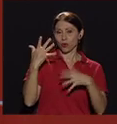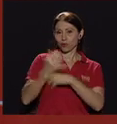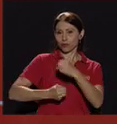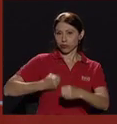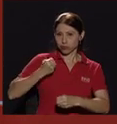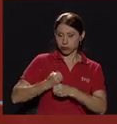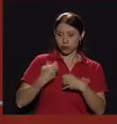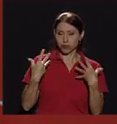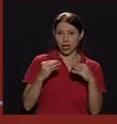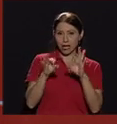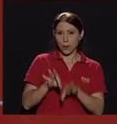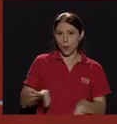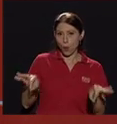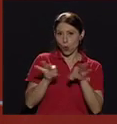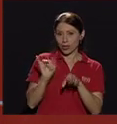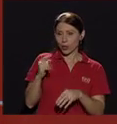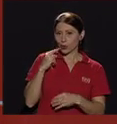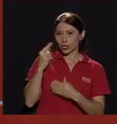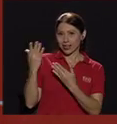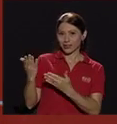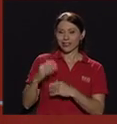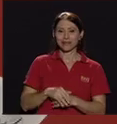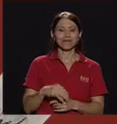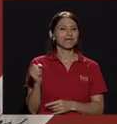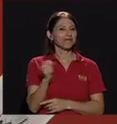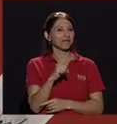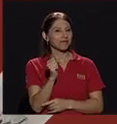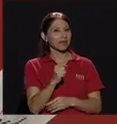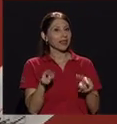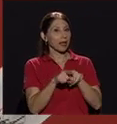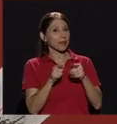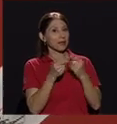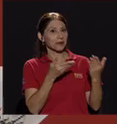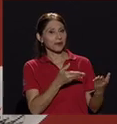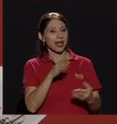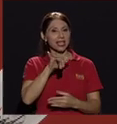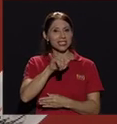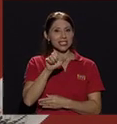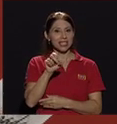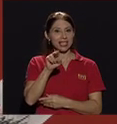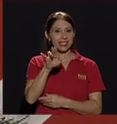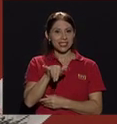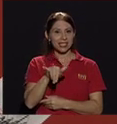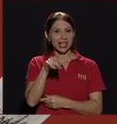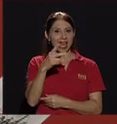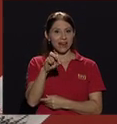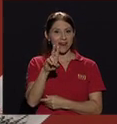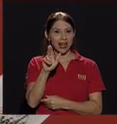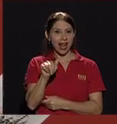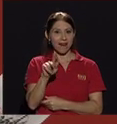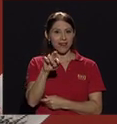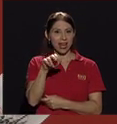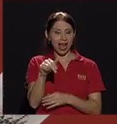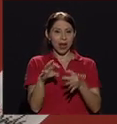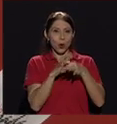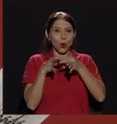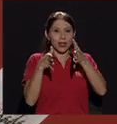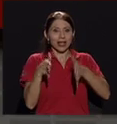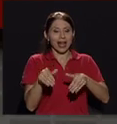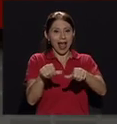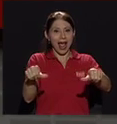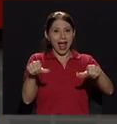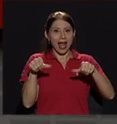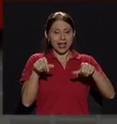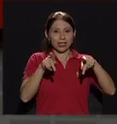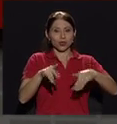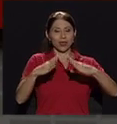tan importante como señalaba usted. Claro que sí. También nos acompaña Jensi Herrera Vega, quien es la coordinadora del área de Ciudadanía